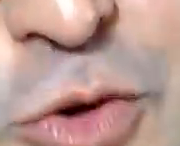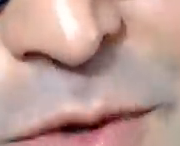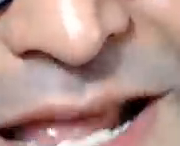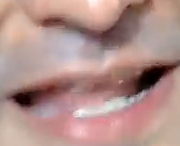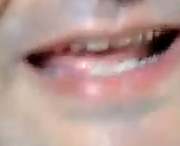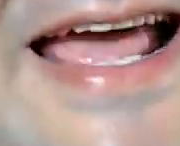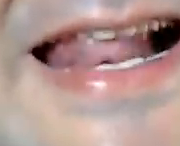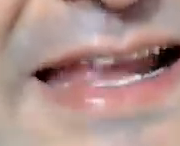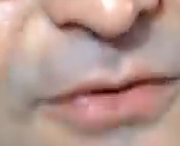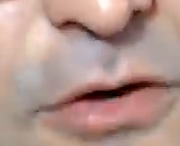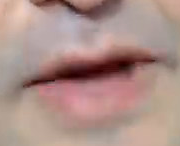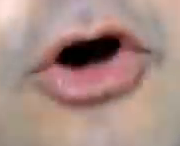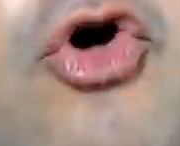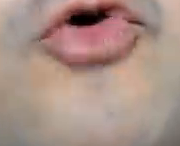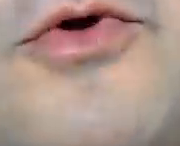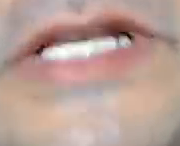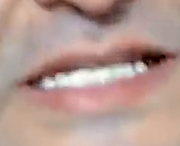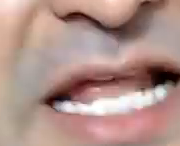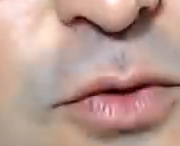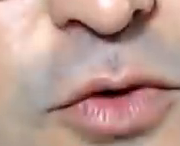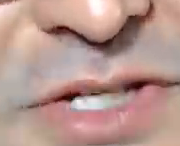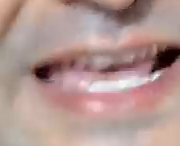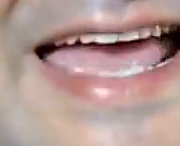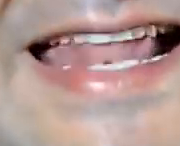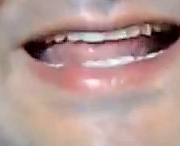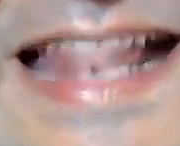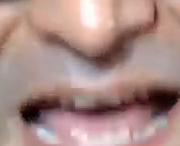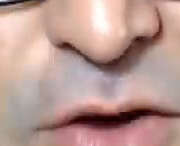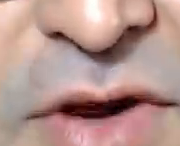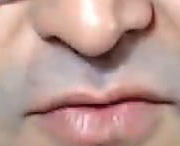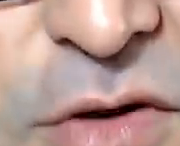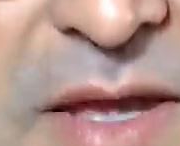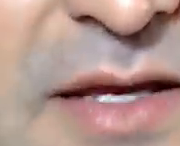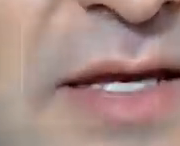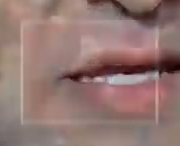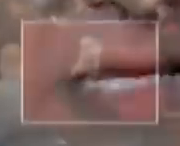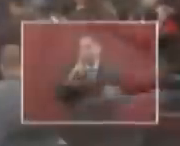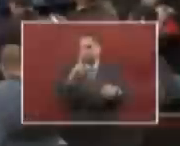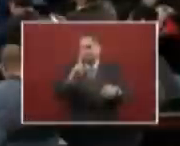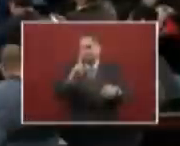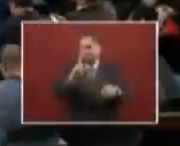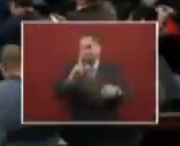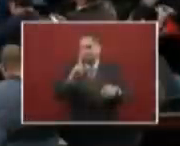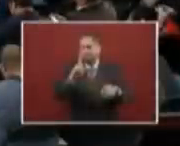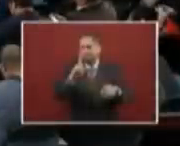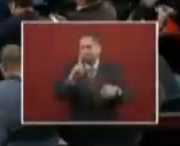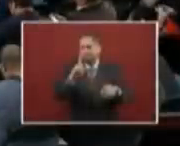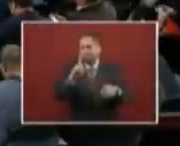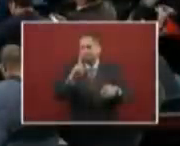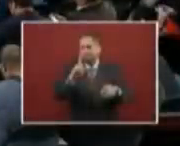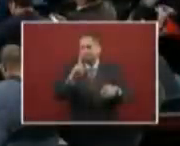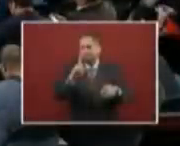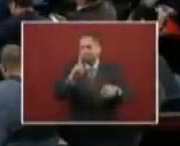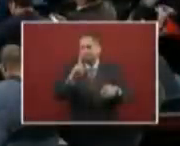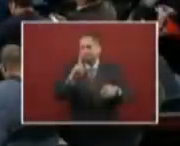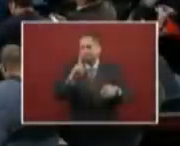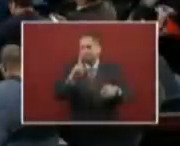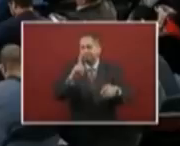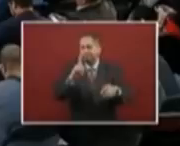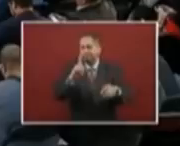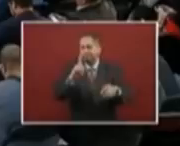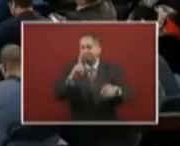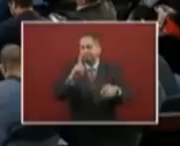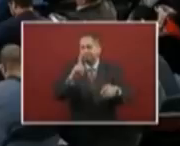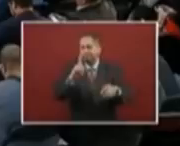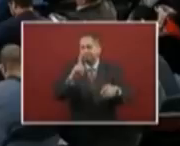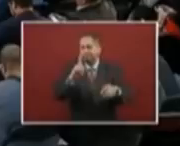clausuren el reforma o como lo dicen algunos el narco reforma y es que ayer obrador de la mañanera habló sobre el tema